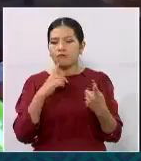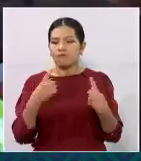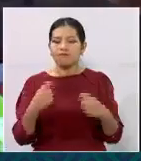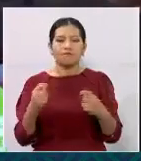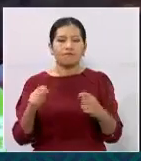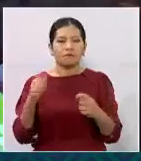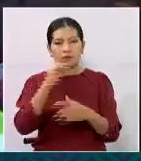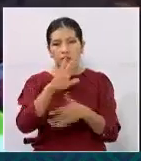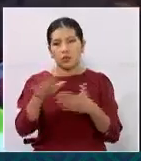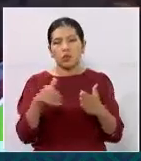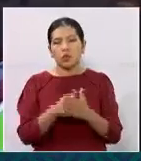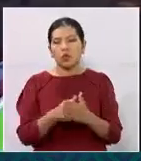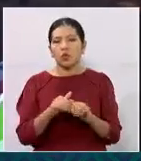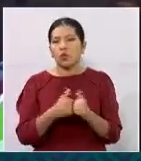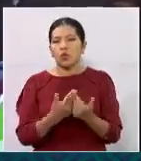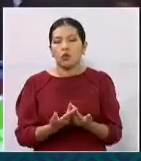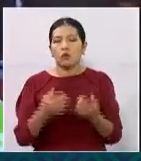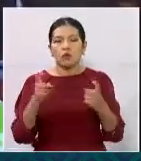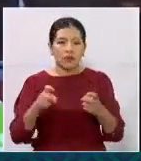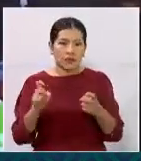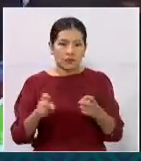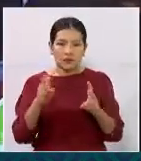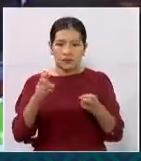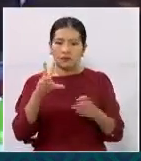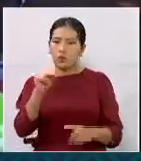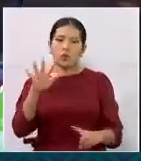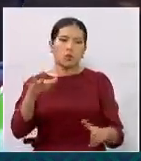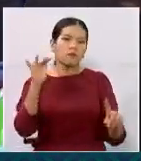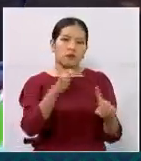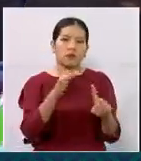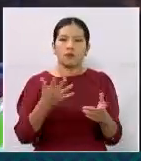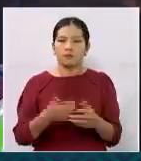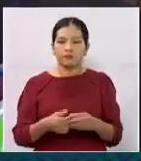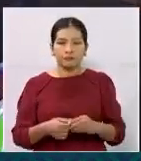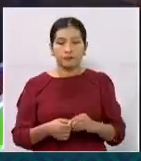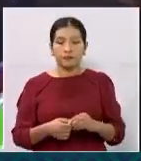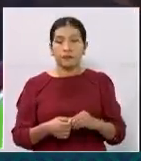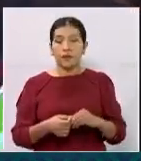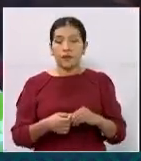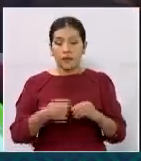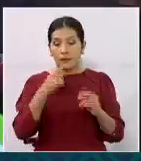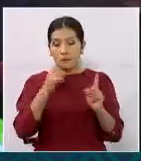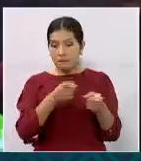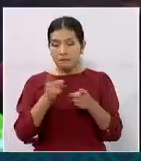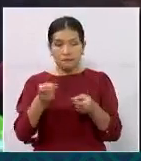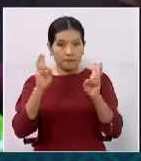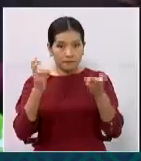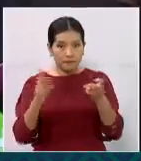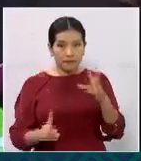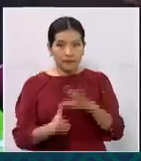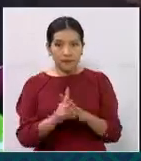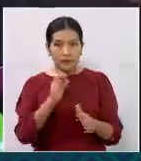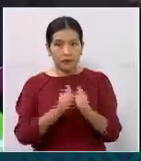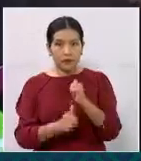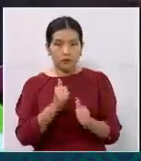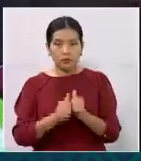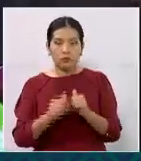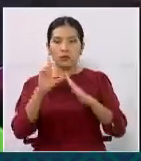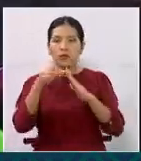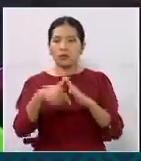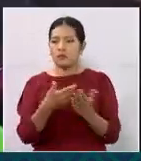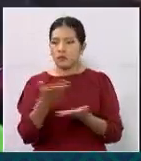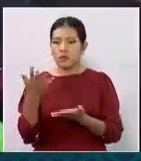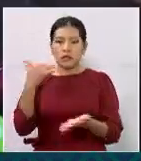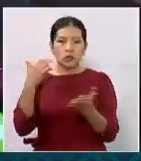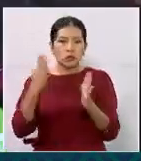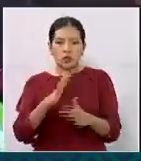de la parte de lo que es el tema de la violencia. Este tipo de hechos afectan bastante a nuestros